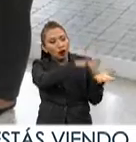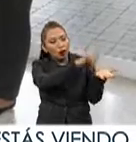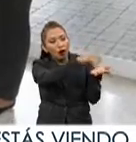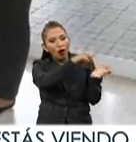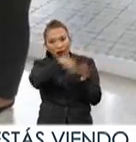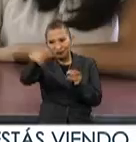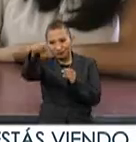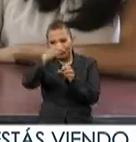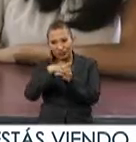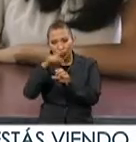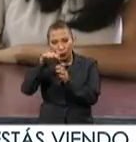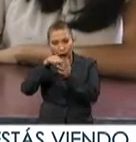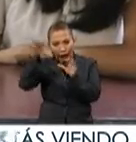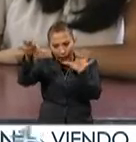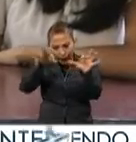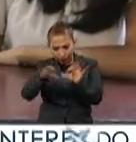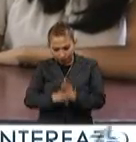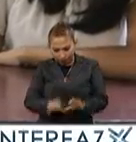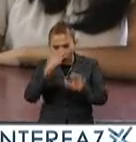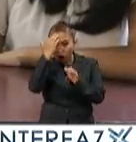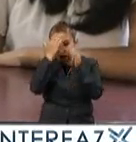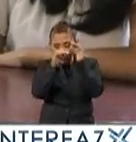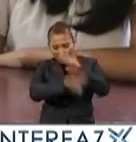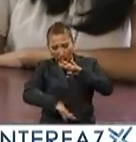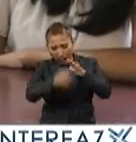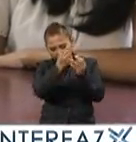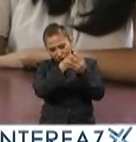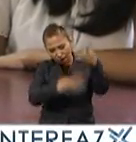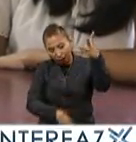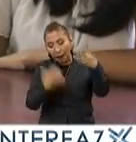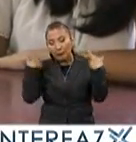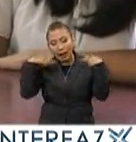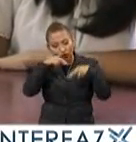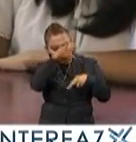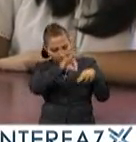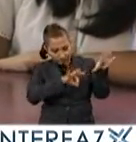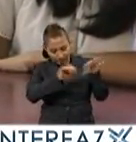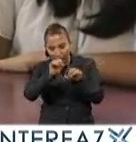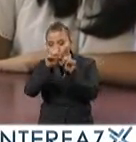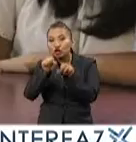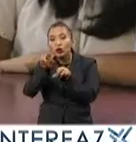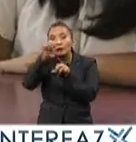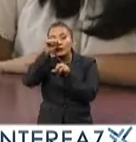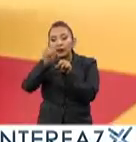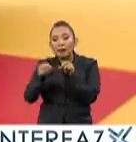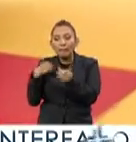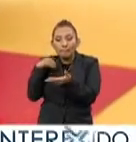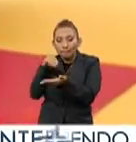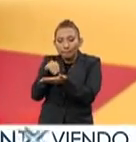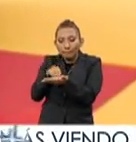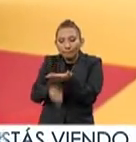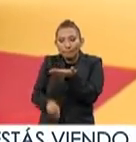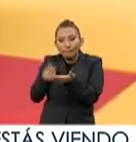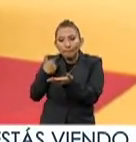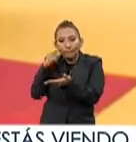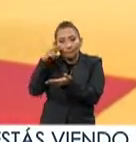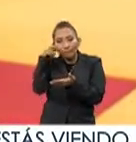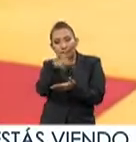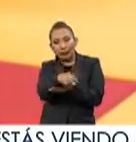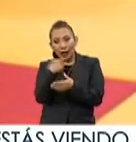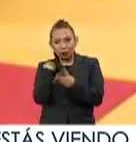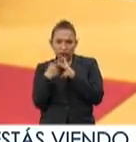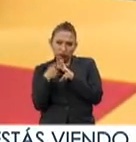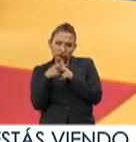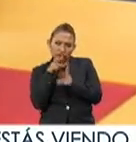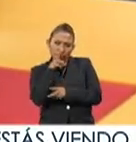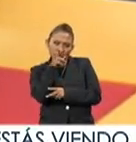por entidades, donde de una base de conocimientos, los docentes elaboran un subsistema de justificación que permite visualizar